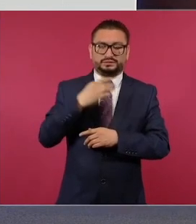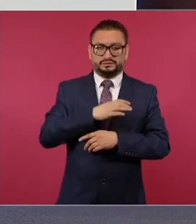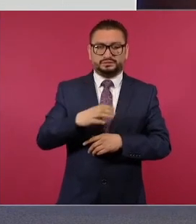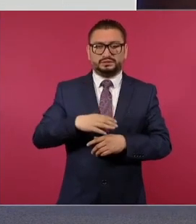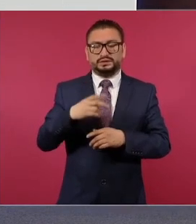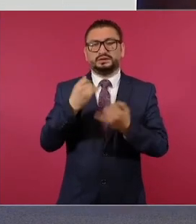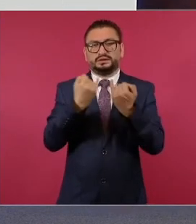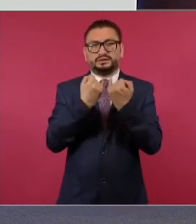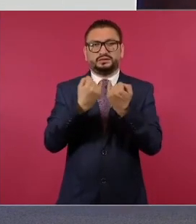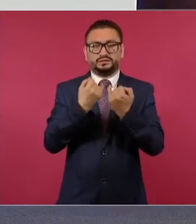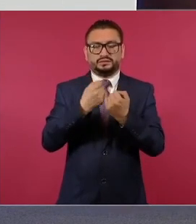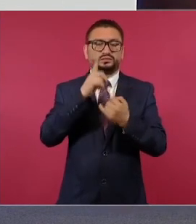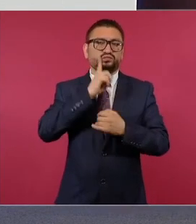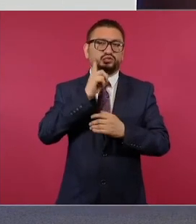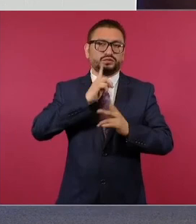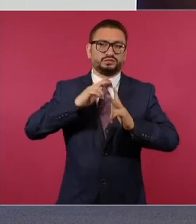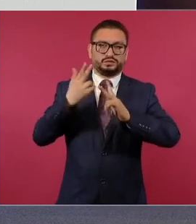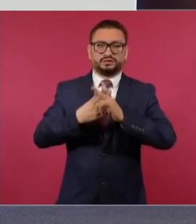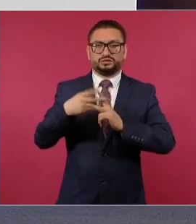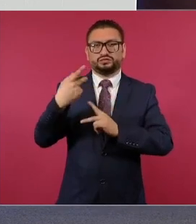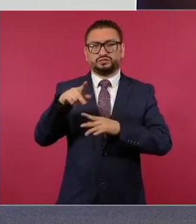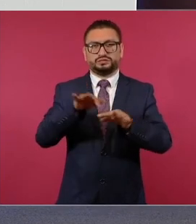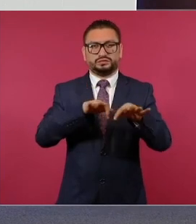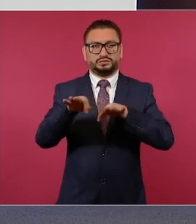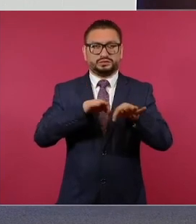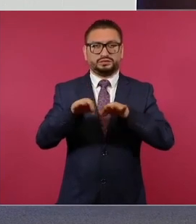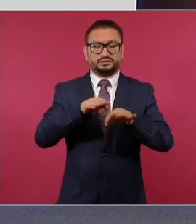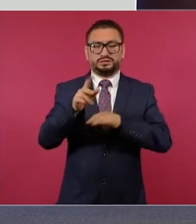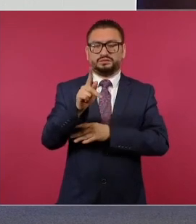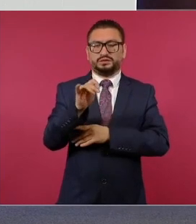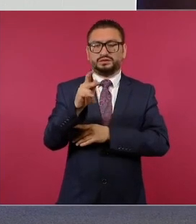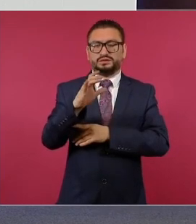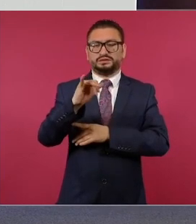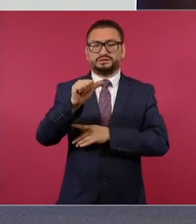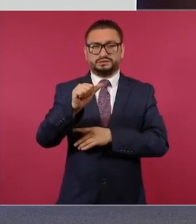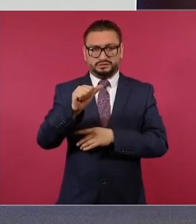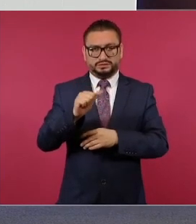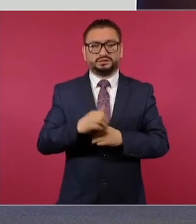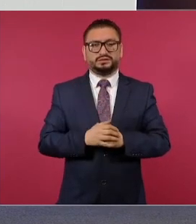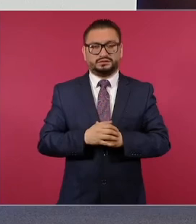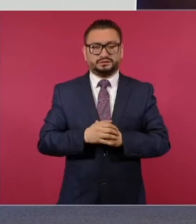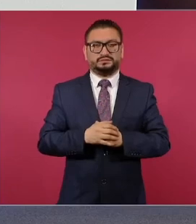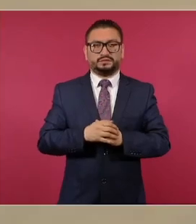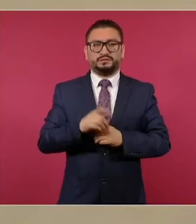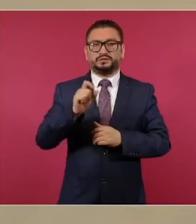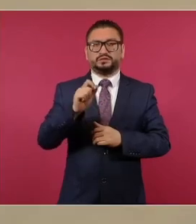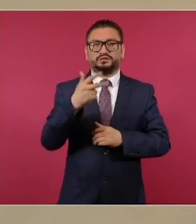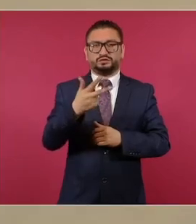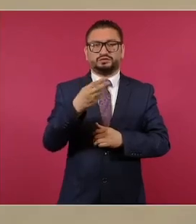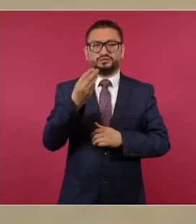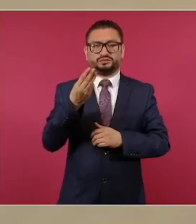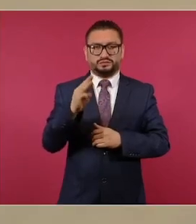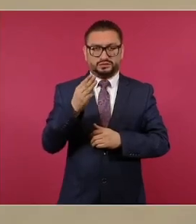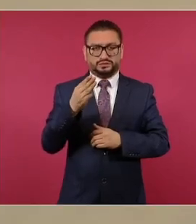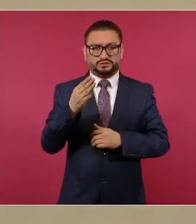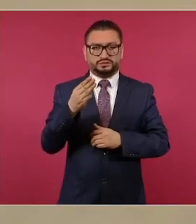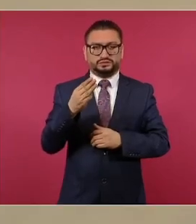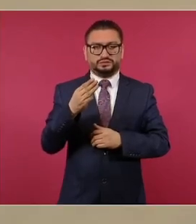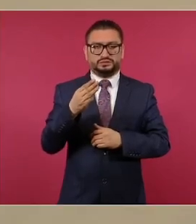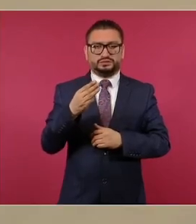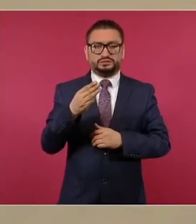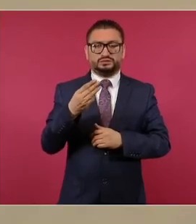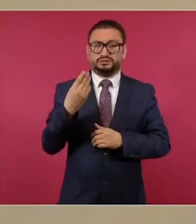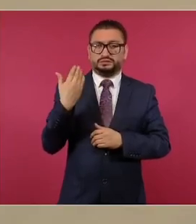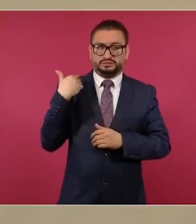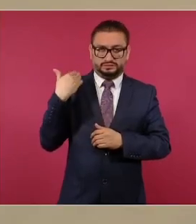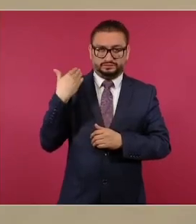así como por el feminicidio de una de sus trabajadoras de nombre Patricia, esto el 28 de mayo